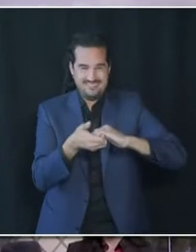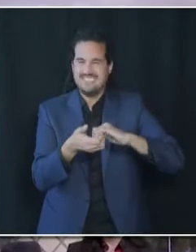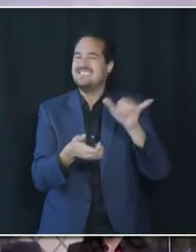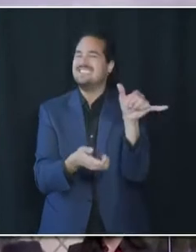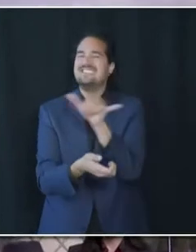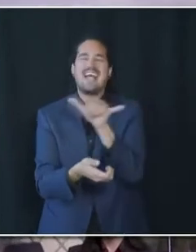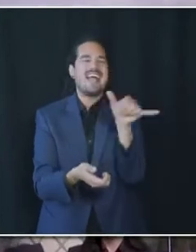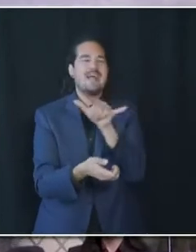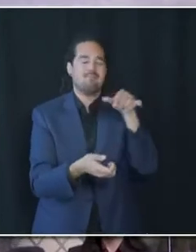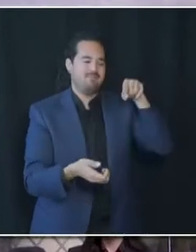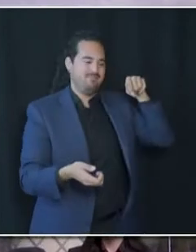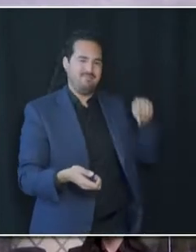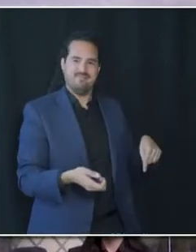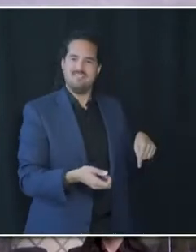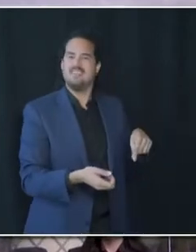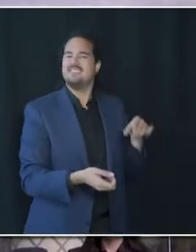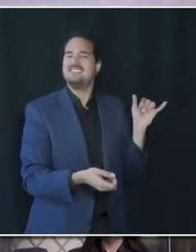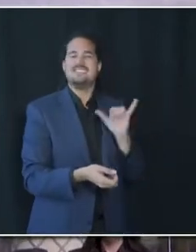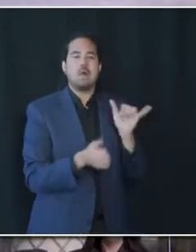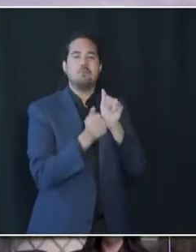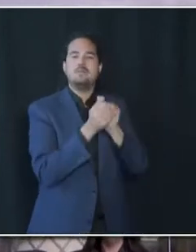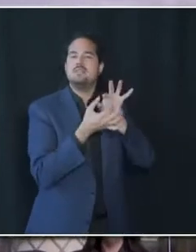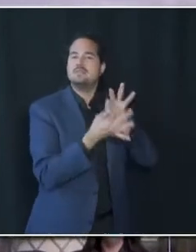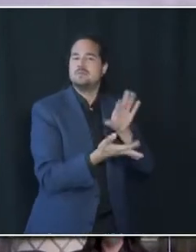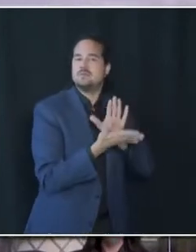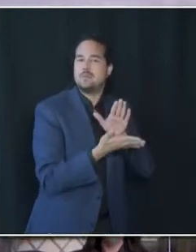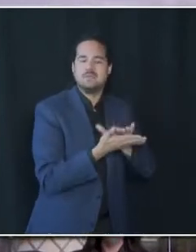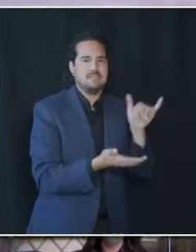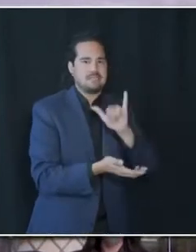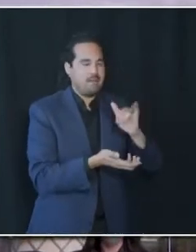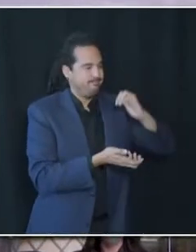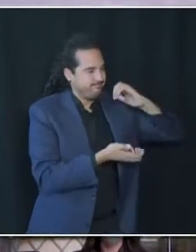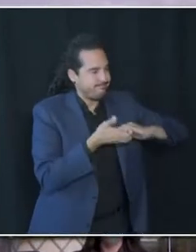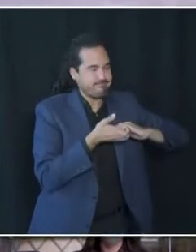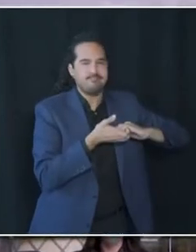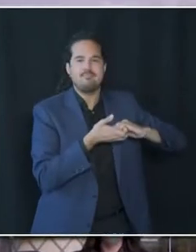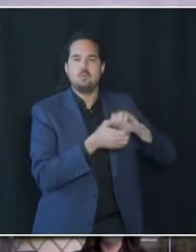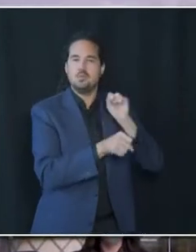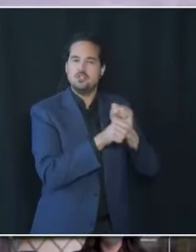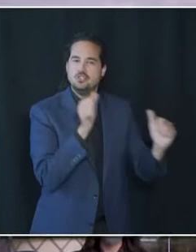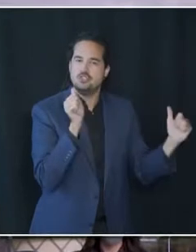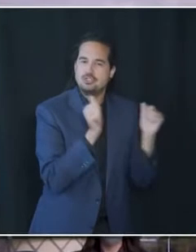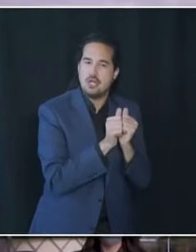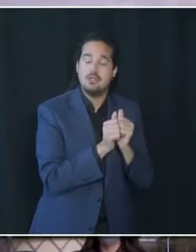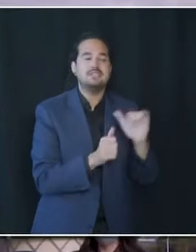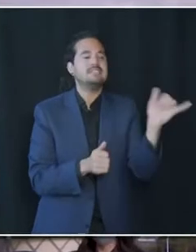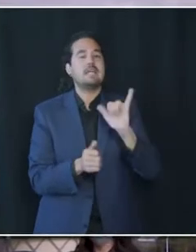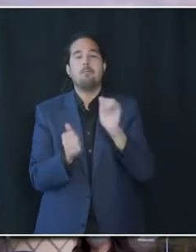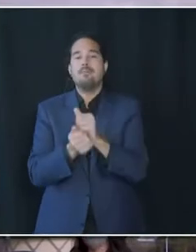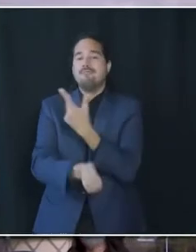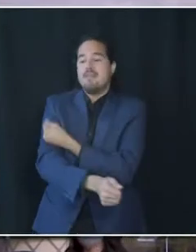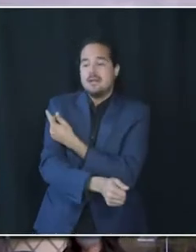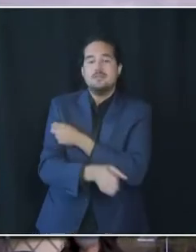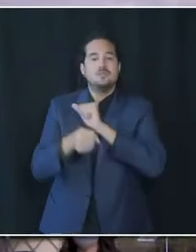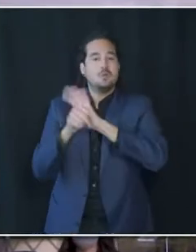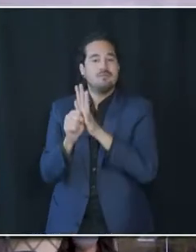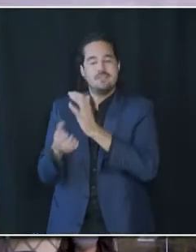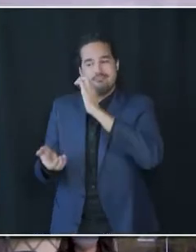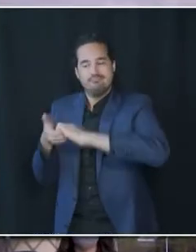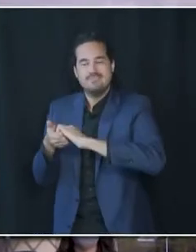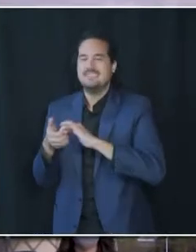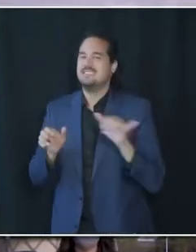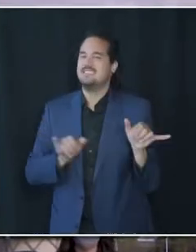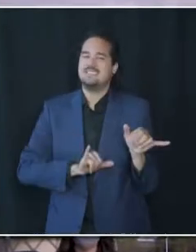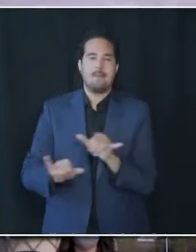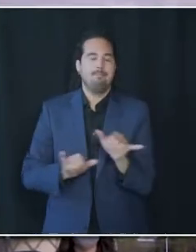dominaremos esto quiero ver su reacción en la ciudad de san francisco está demandando yo estoy a